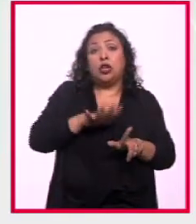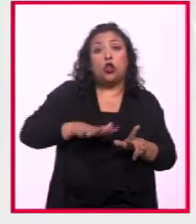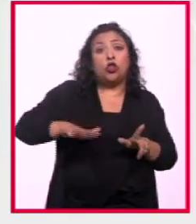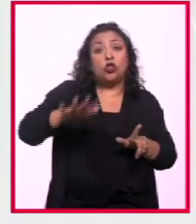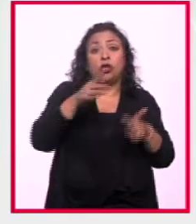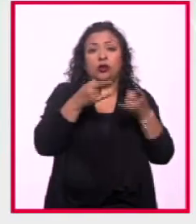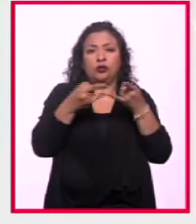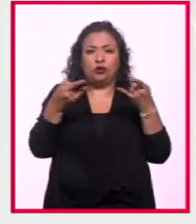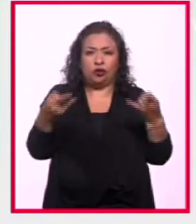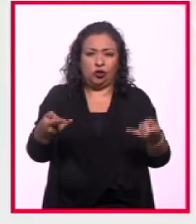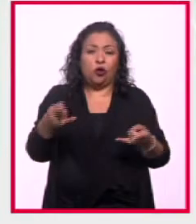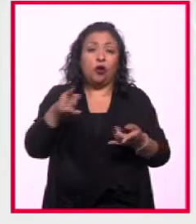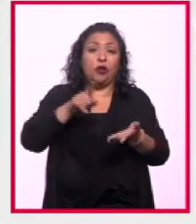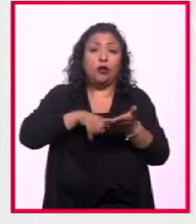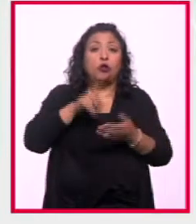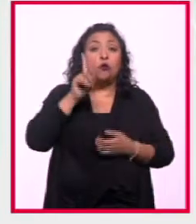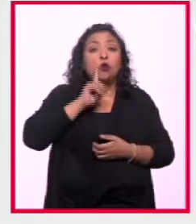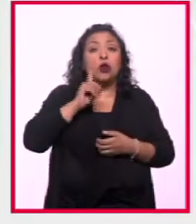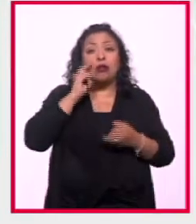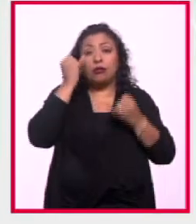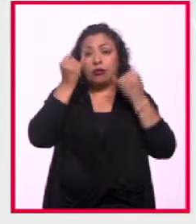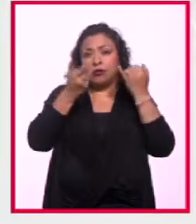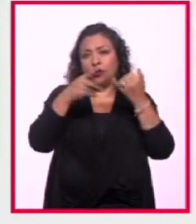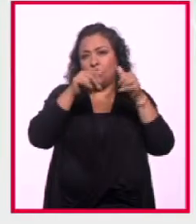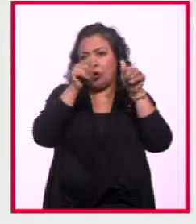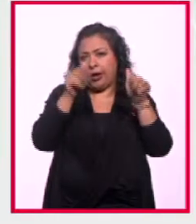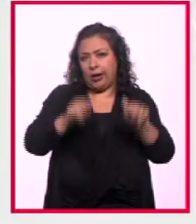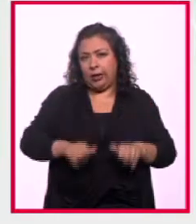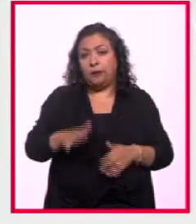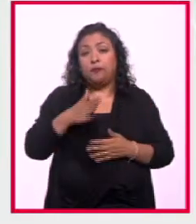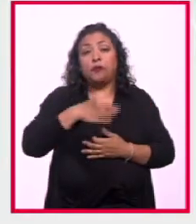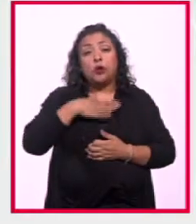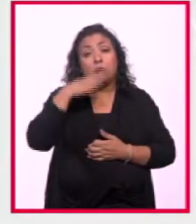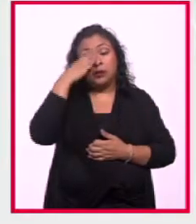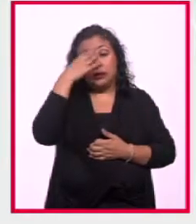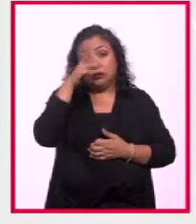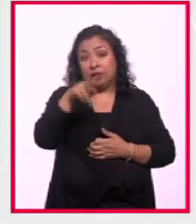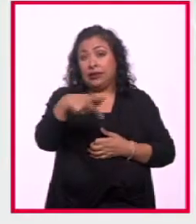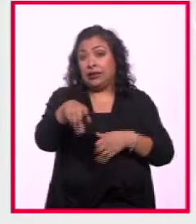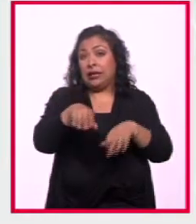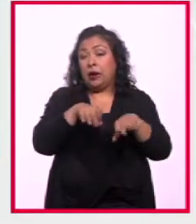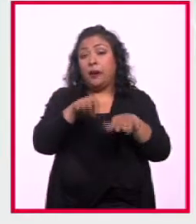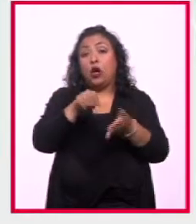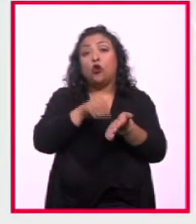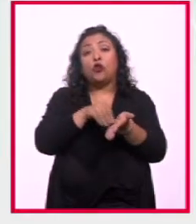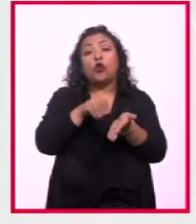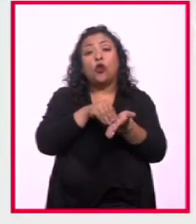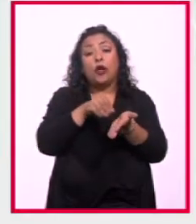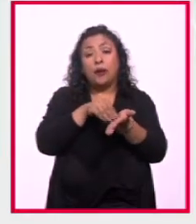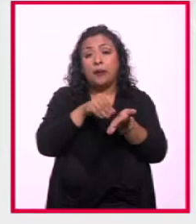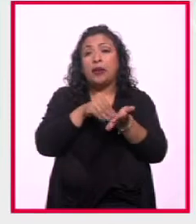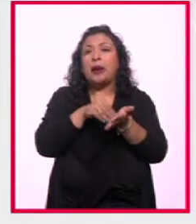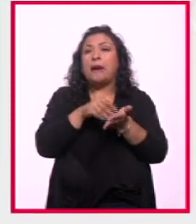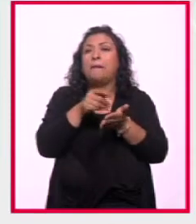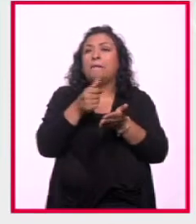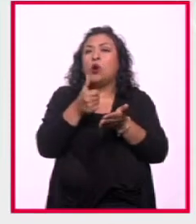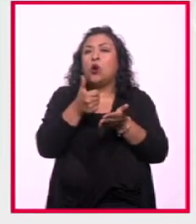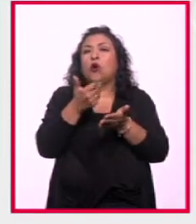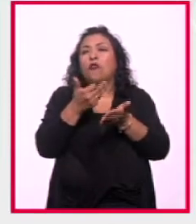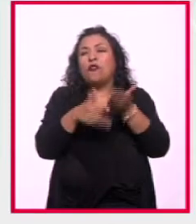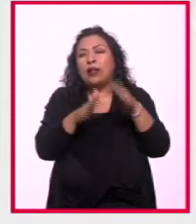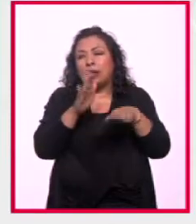histórico en el que las mujeres crearon su obra yo creo que es un trabajo que todavía está como un poco a la